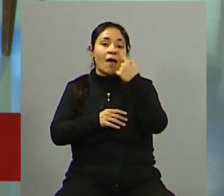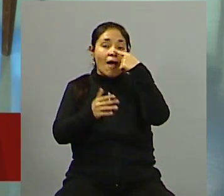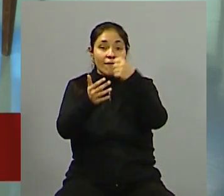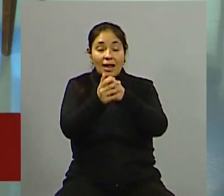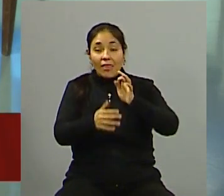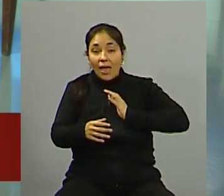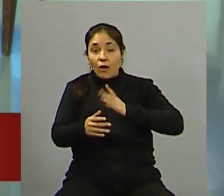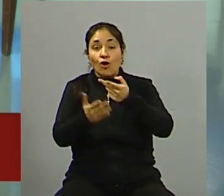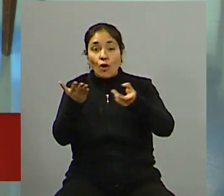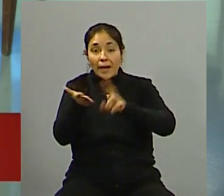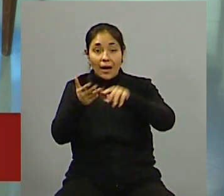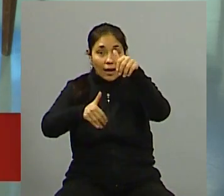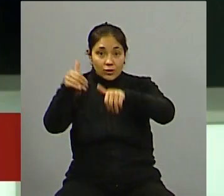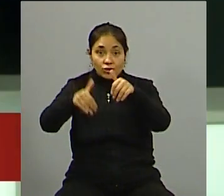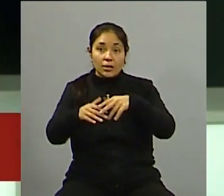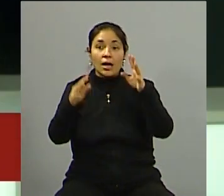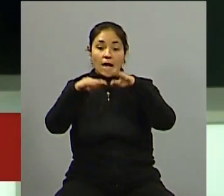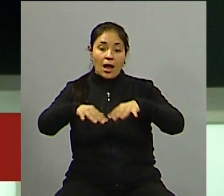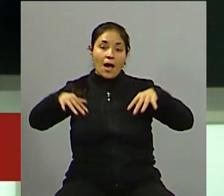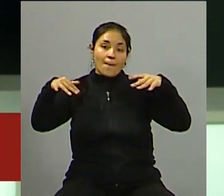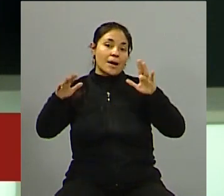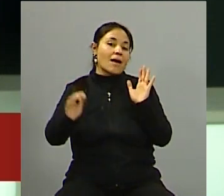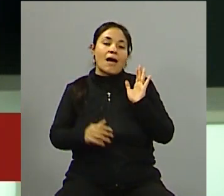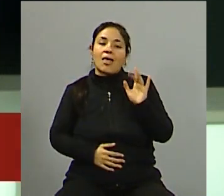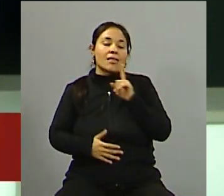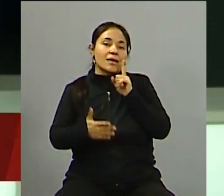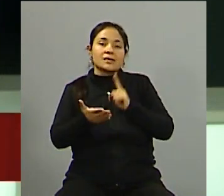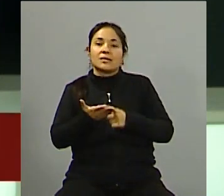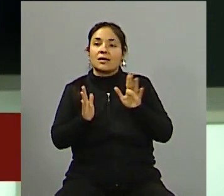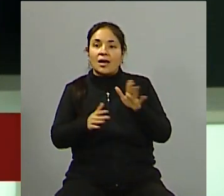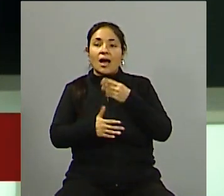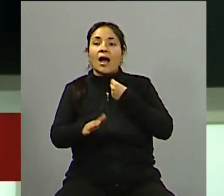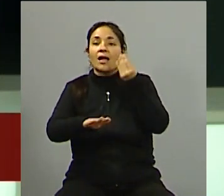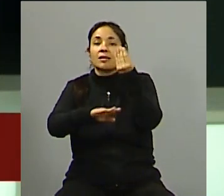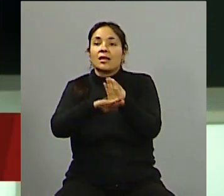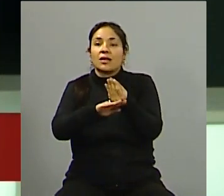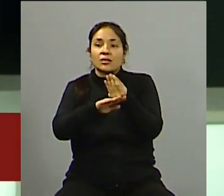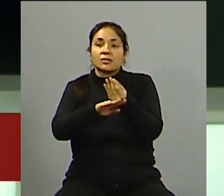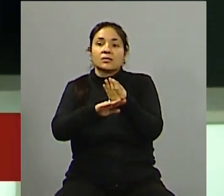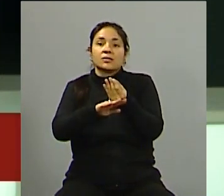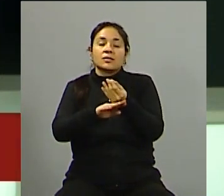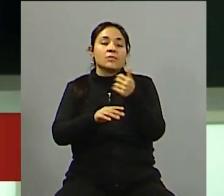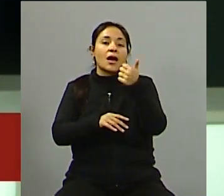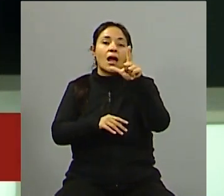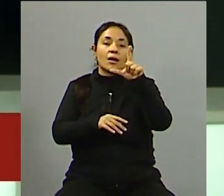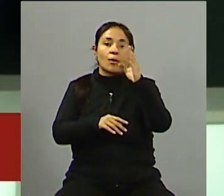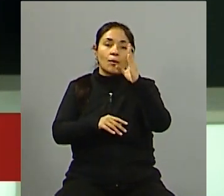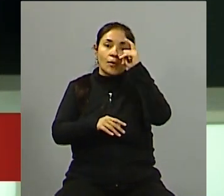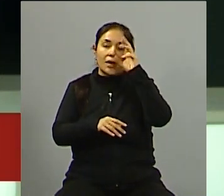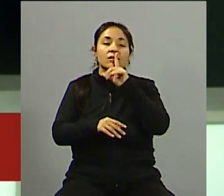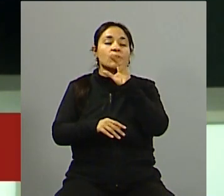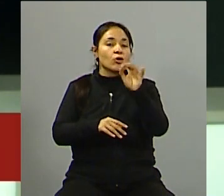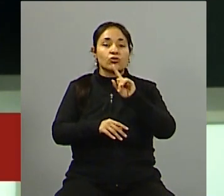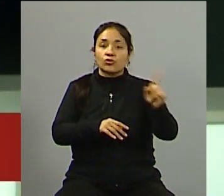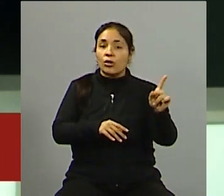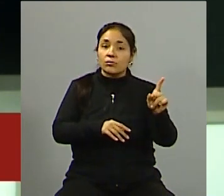año, la Cámara condena, como dicen por ahí, pero que tal vez el candidato no sea Alberto Núñez Feijóo,